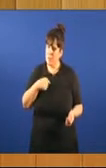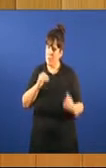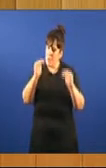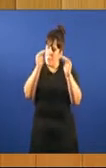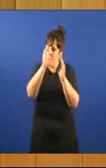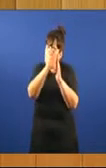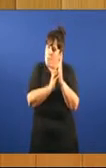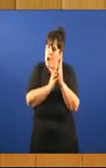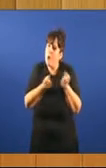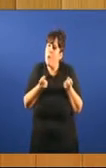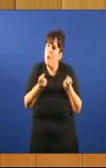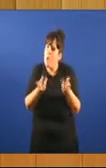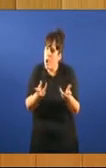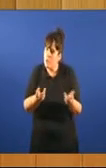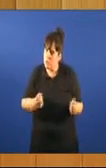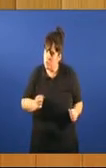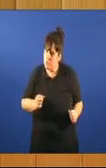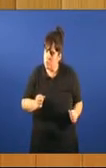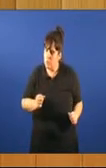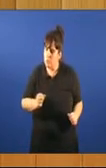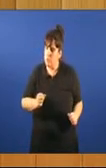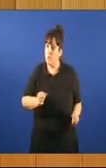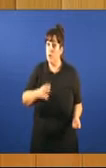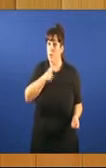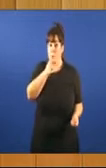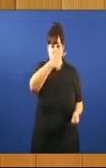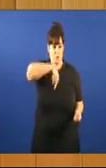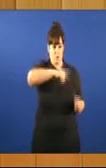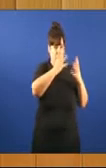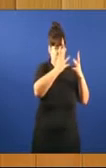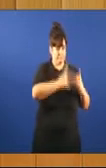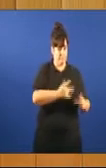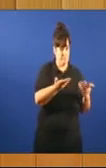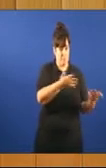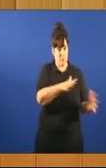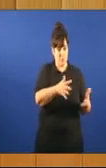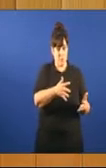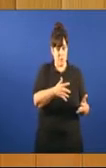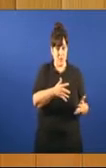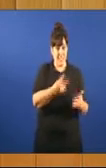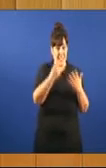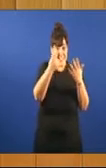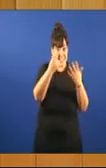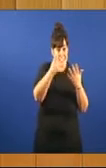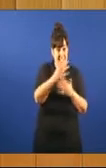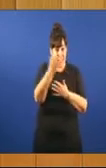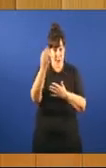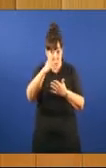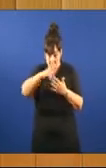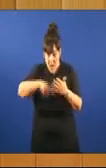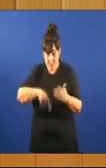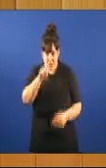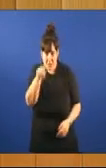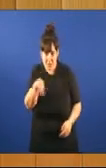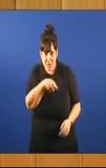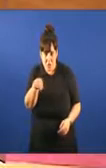según as nosas contas, non chegarían serían pouco máis de 7 euros ao mes. Emprazolle desde esta